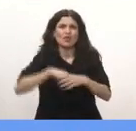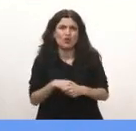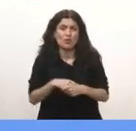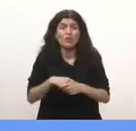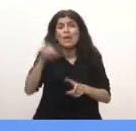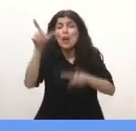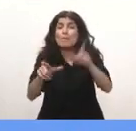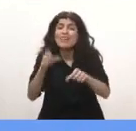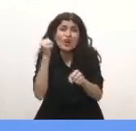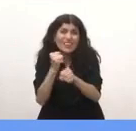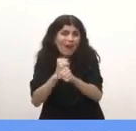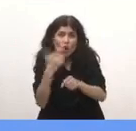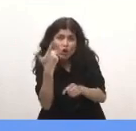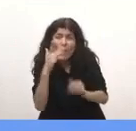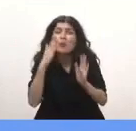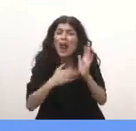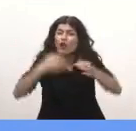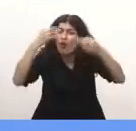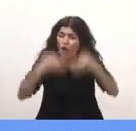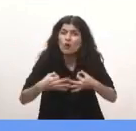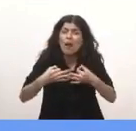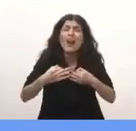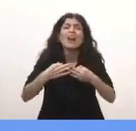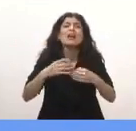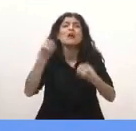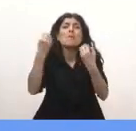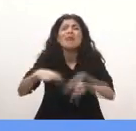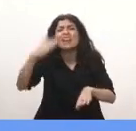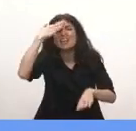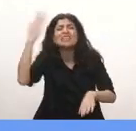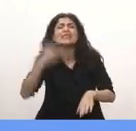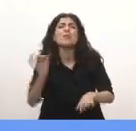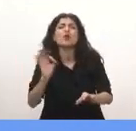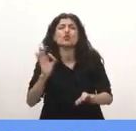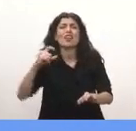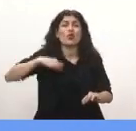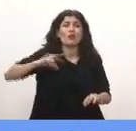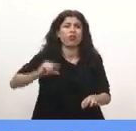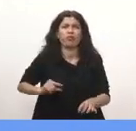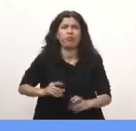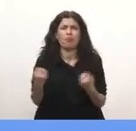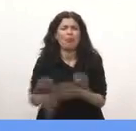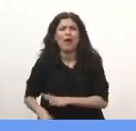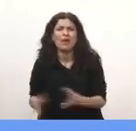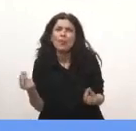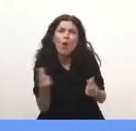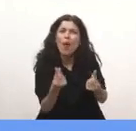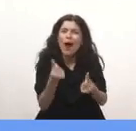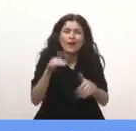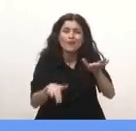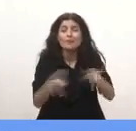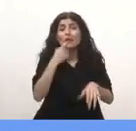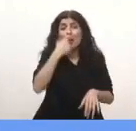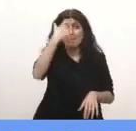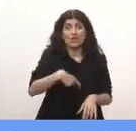adquisitivo de los no registrados en el último año 15% Entonces por ejemplo alguien que gana 1 millón de pesos hoy se va